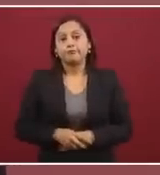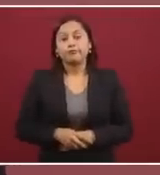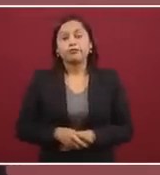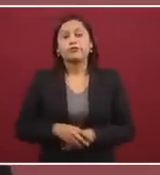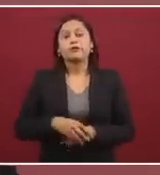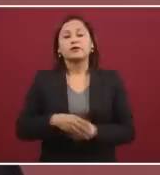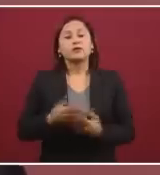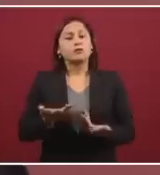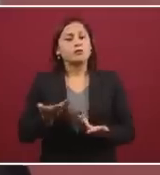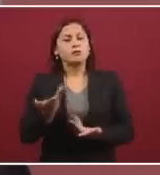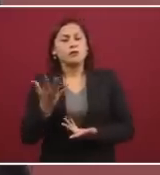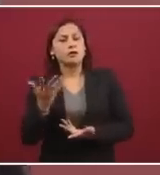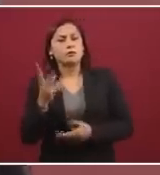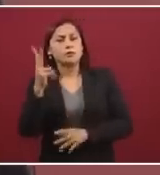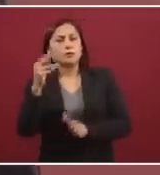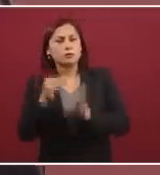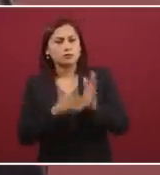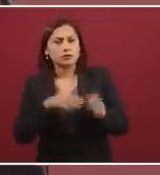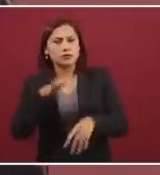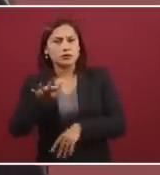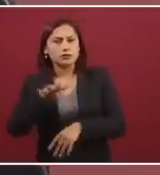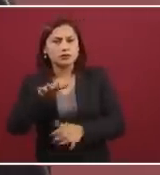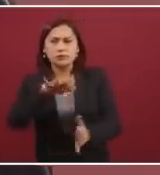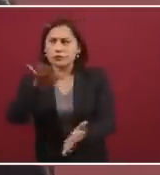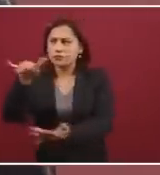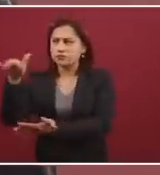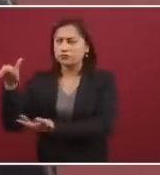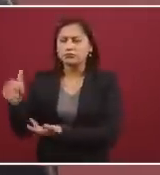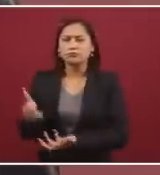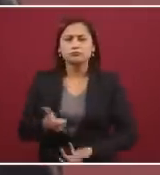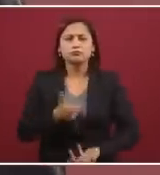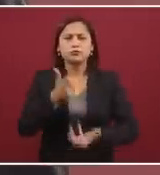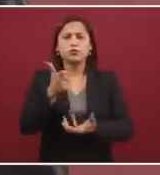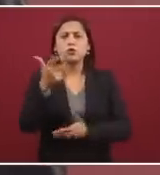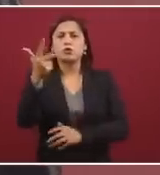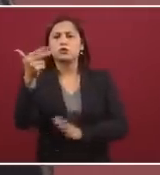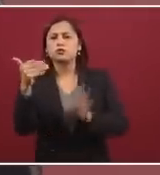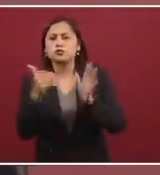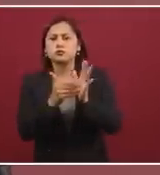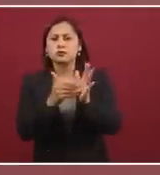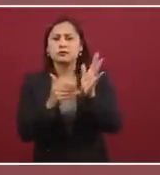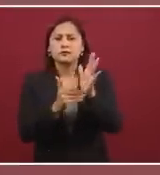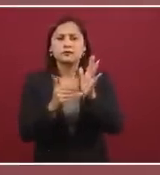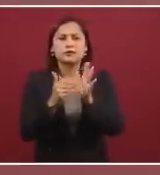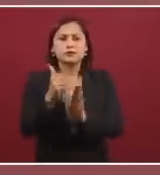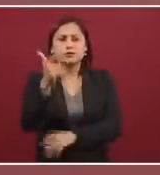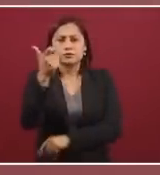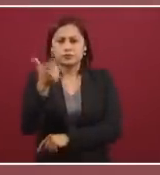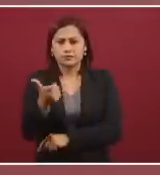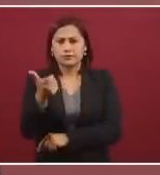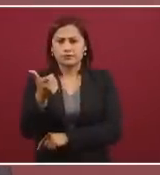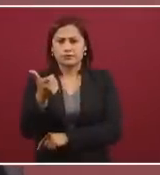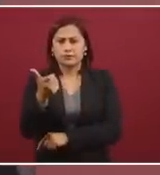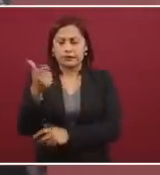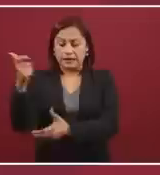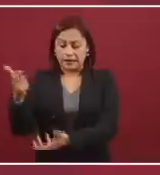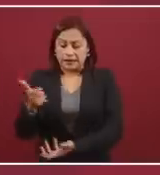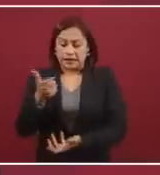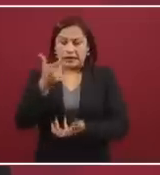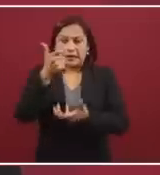alrededor de 8 mil millones de pesos ese fondo ahora pasa